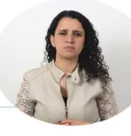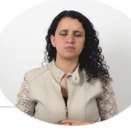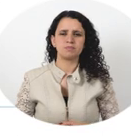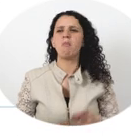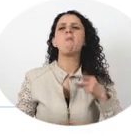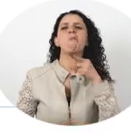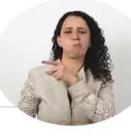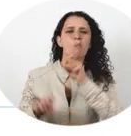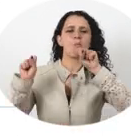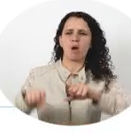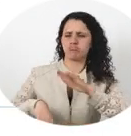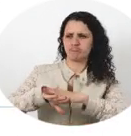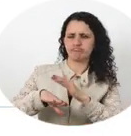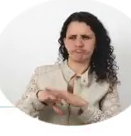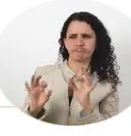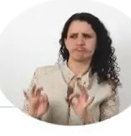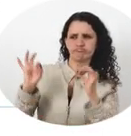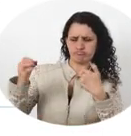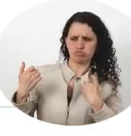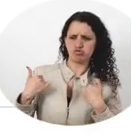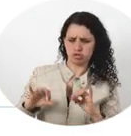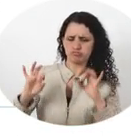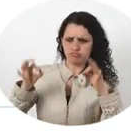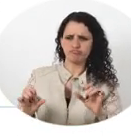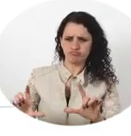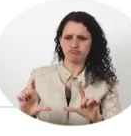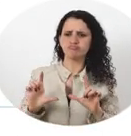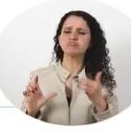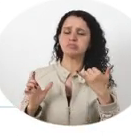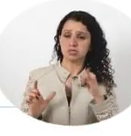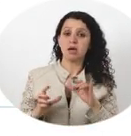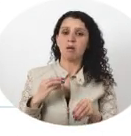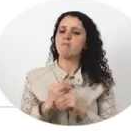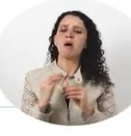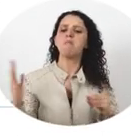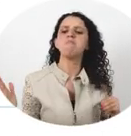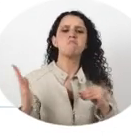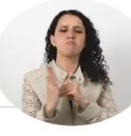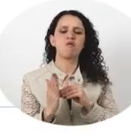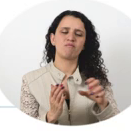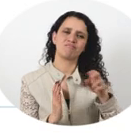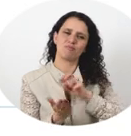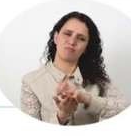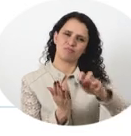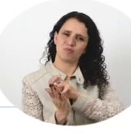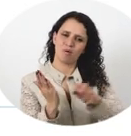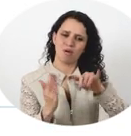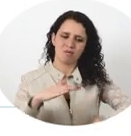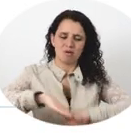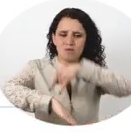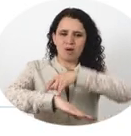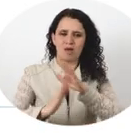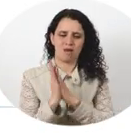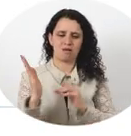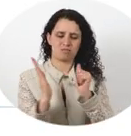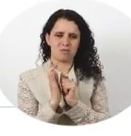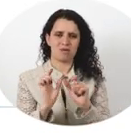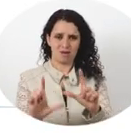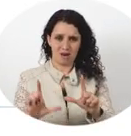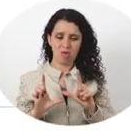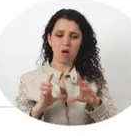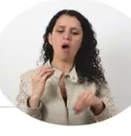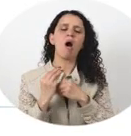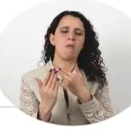gobierno-universitario@pedagogica.edu.co la verificación de calidad de egresado, adjuntando una fotocopia del diploma o acta de grado legible para realizar